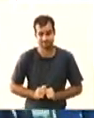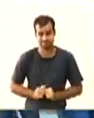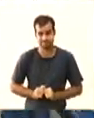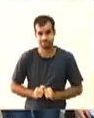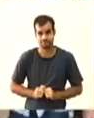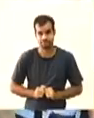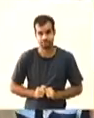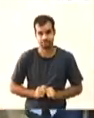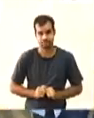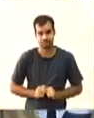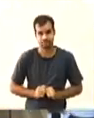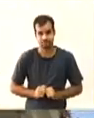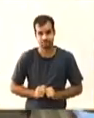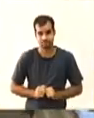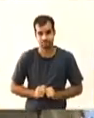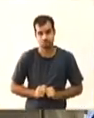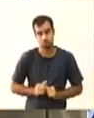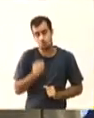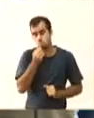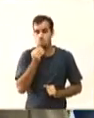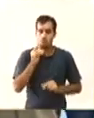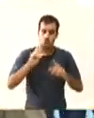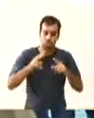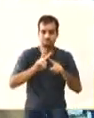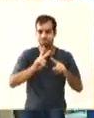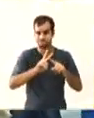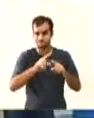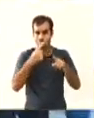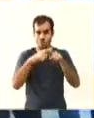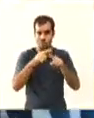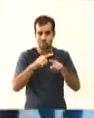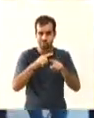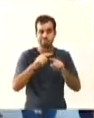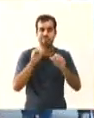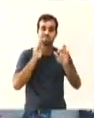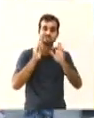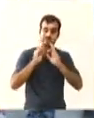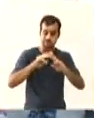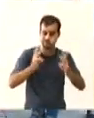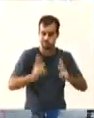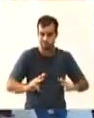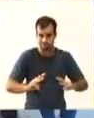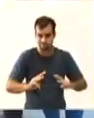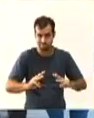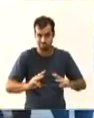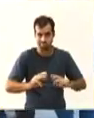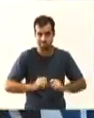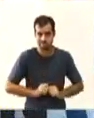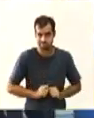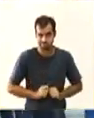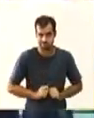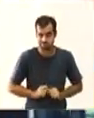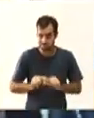jovenesporlavida2020@gmail.com o revivir los mejores momentos del programa en nuestra plataforma, en las redes sociales, nuestro canal en PICTA,